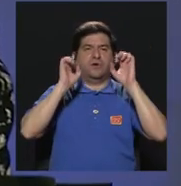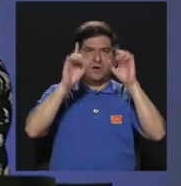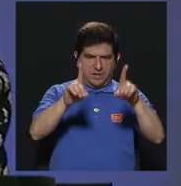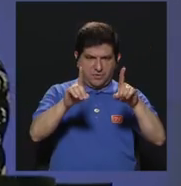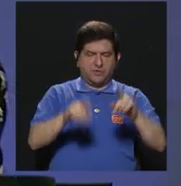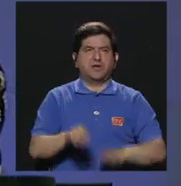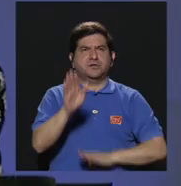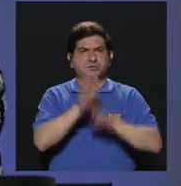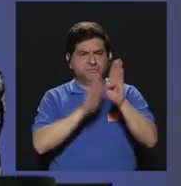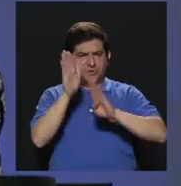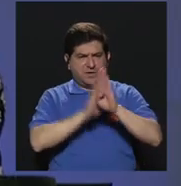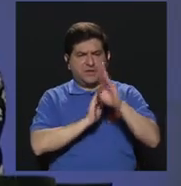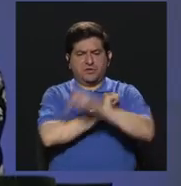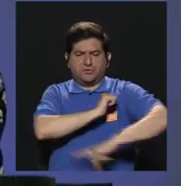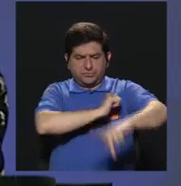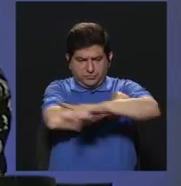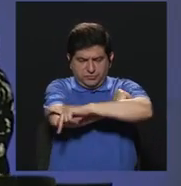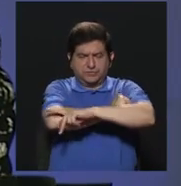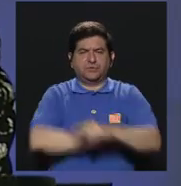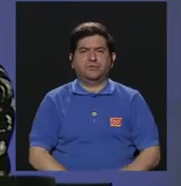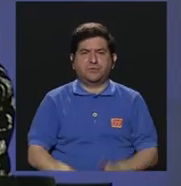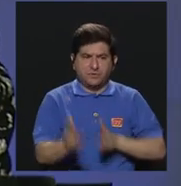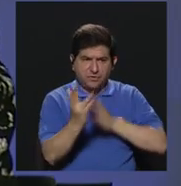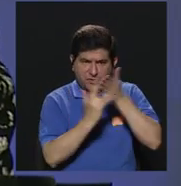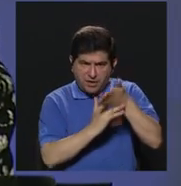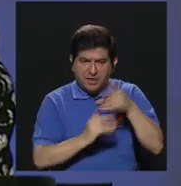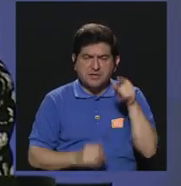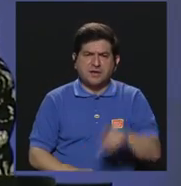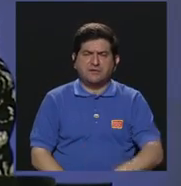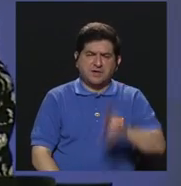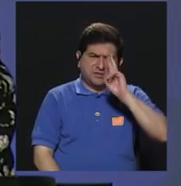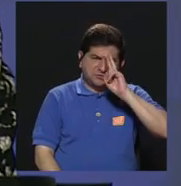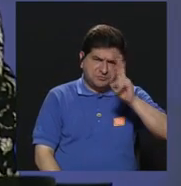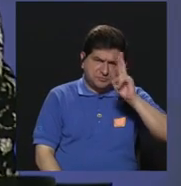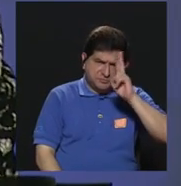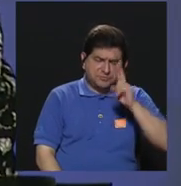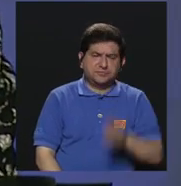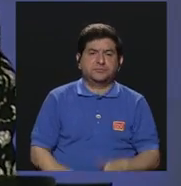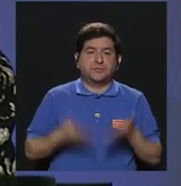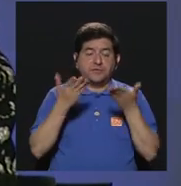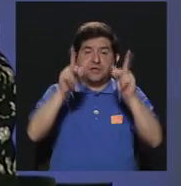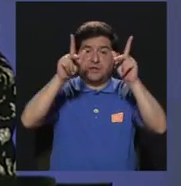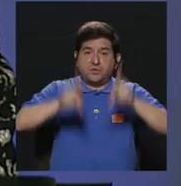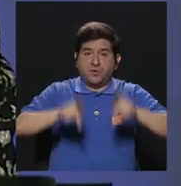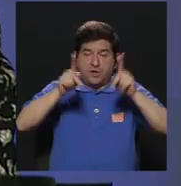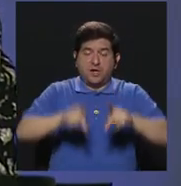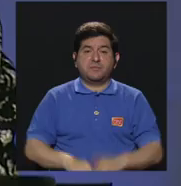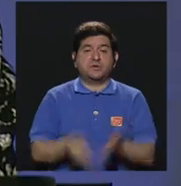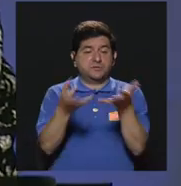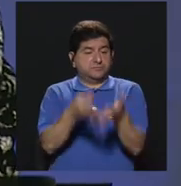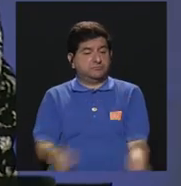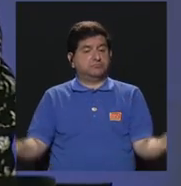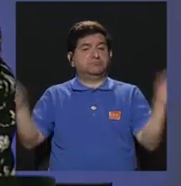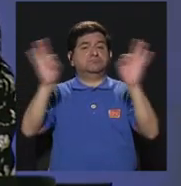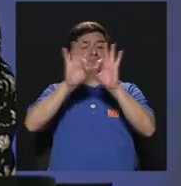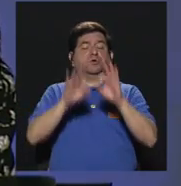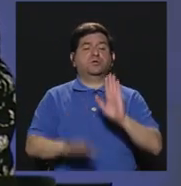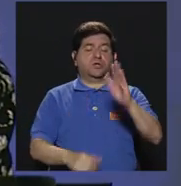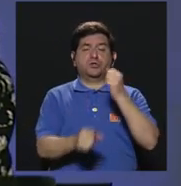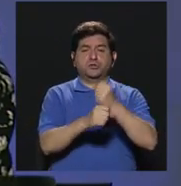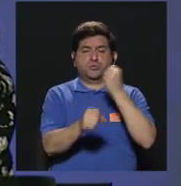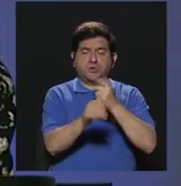educación, al desarrollo de este país, a través de ese reconocimiento otorgado a personas destacadas cuyo